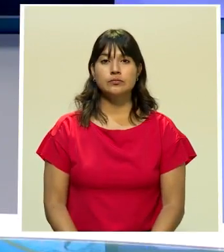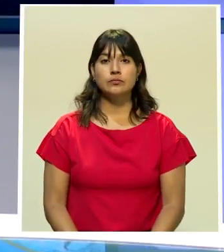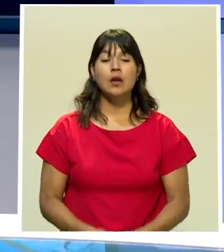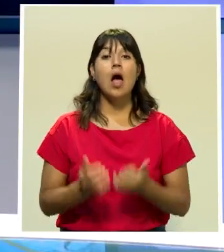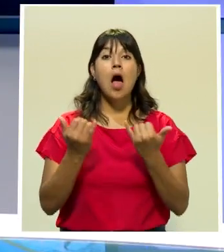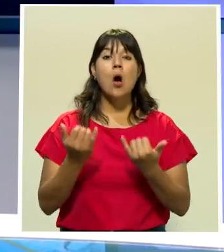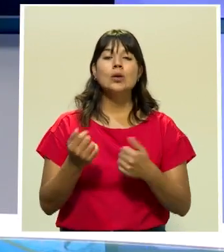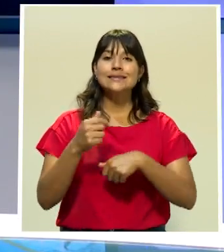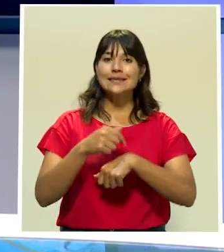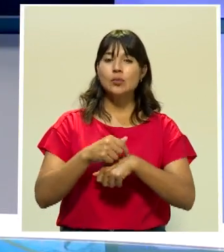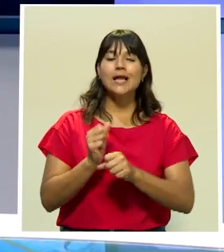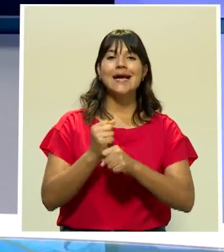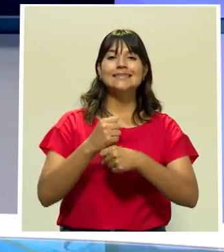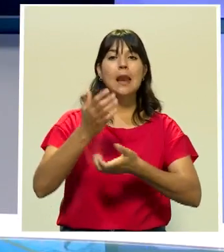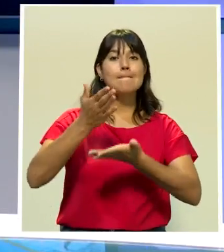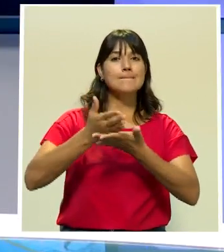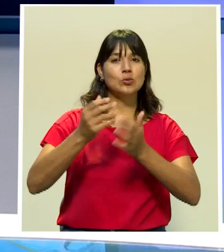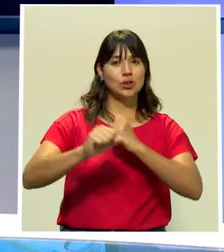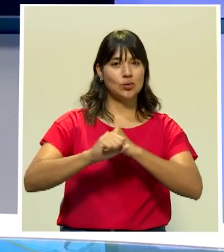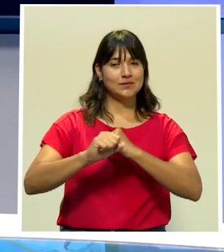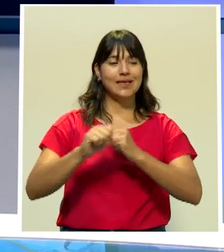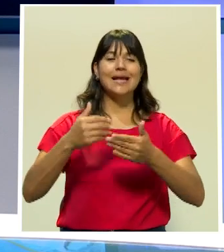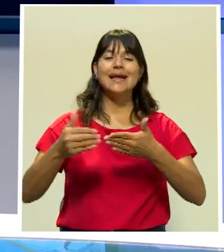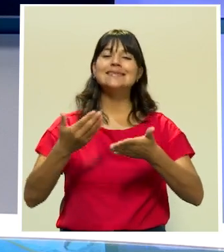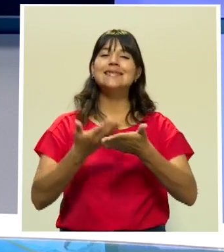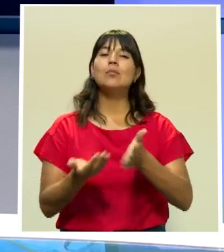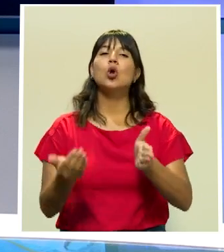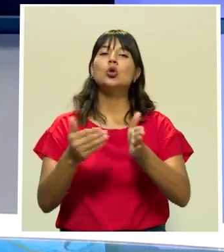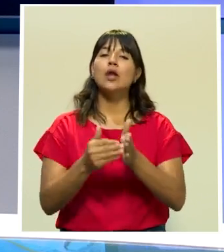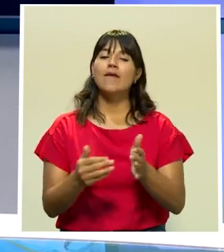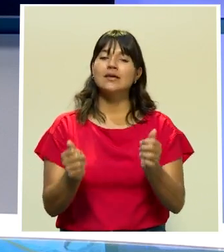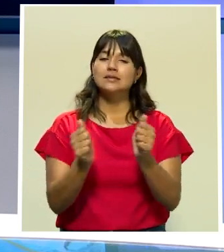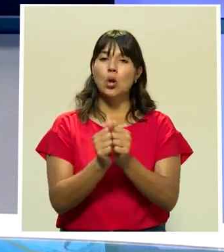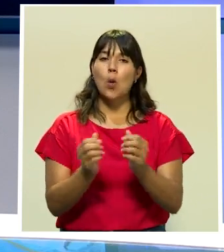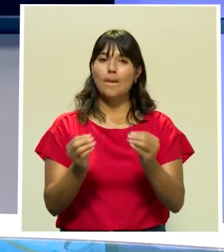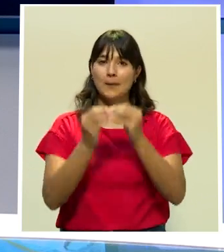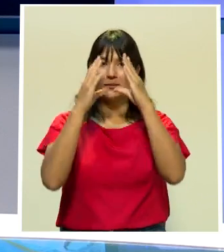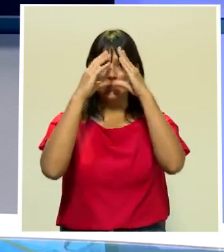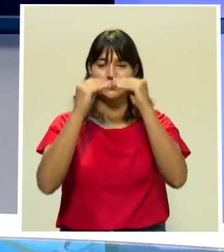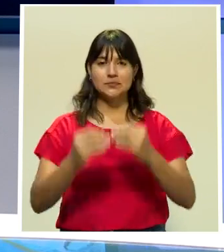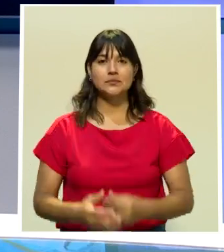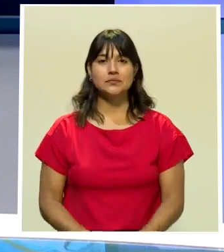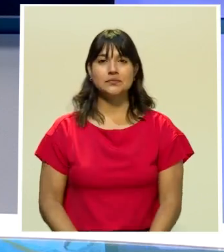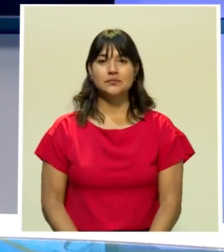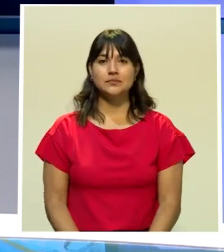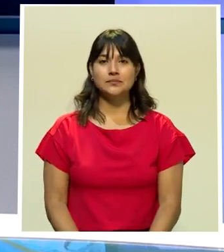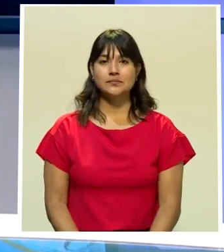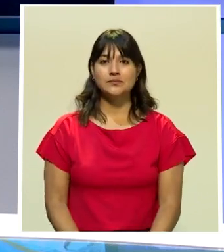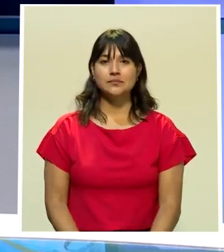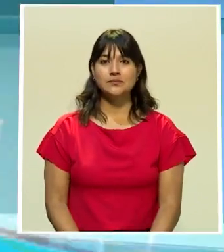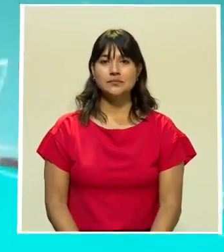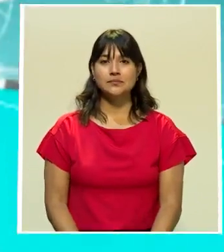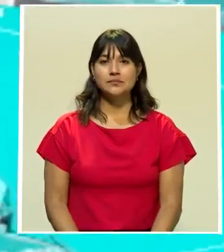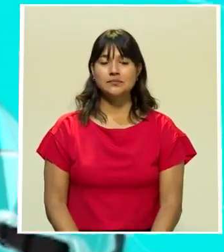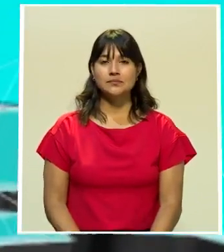Vamos en este momento a hacer una pausa comercial y enseguida regresamos con más información.